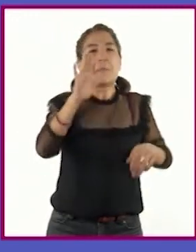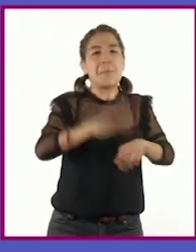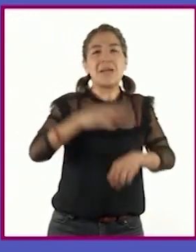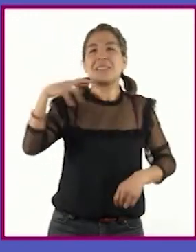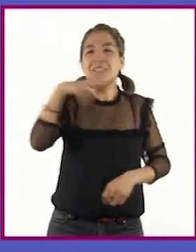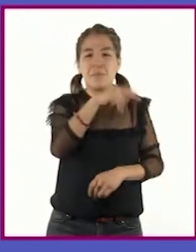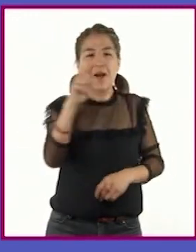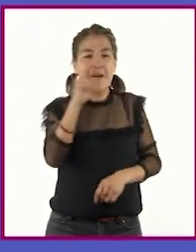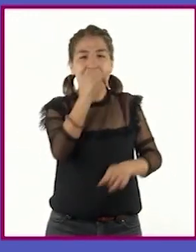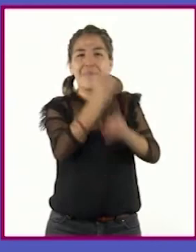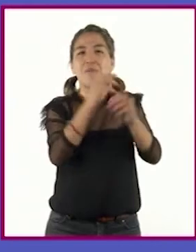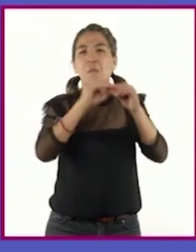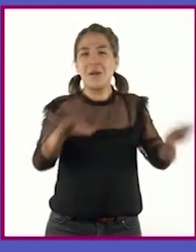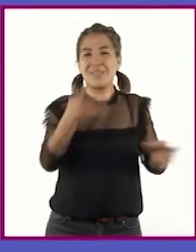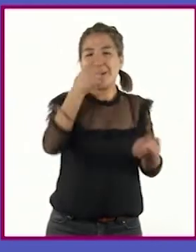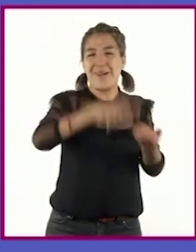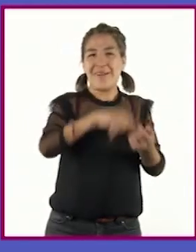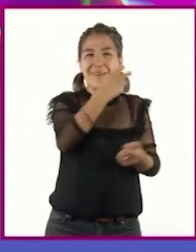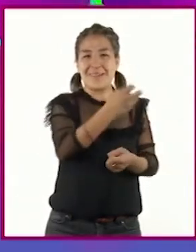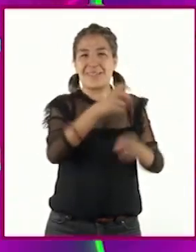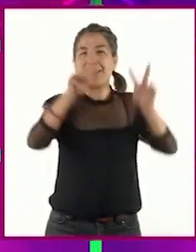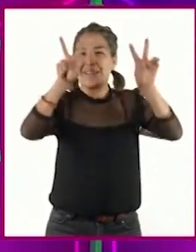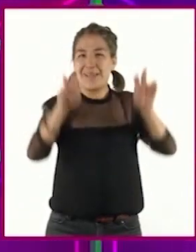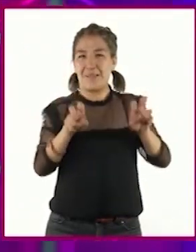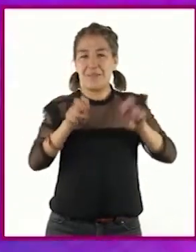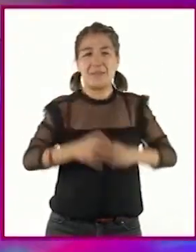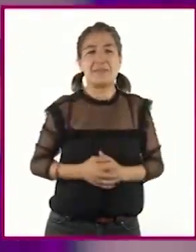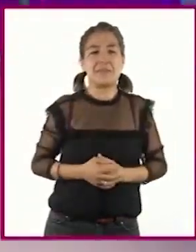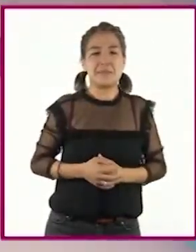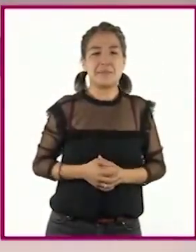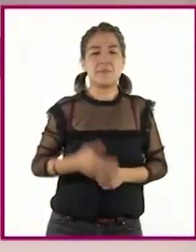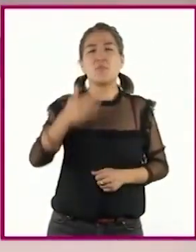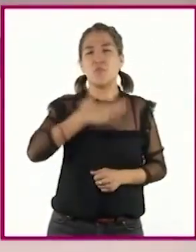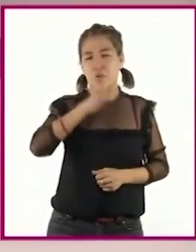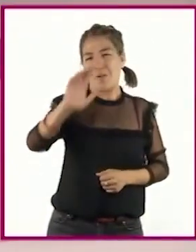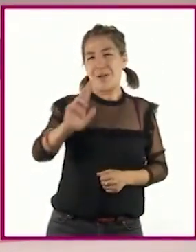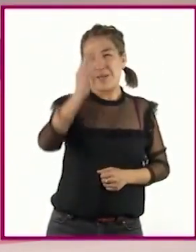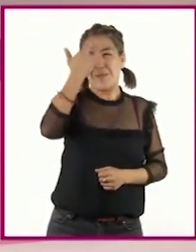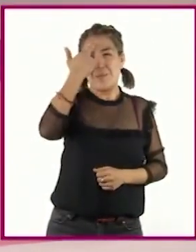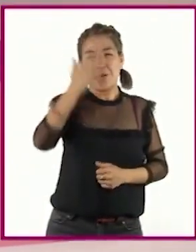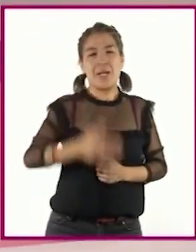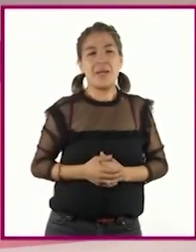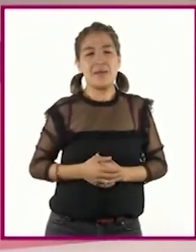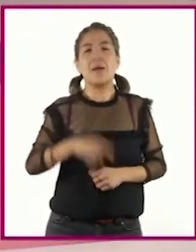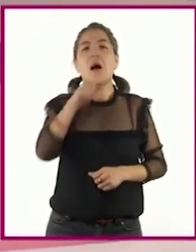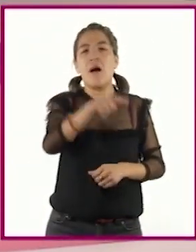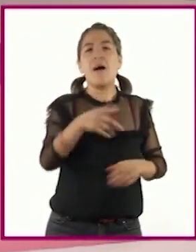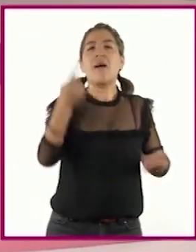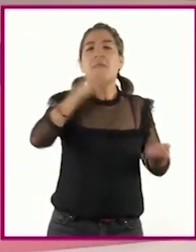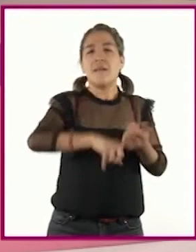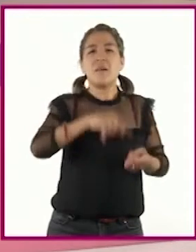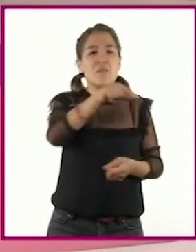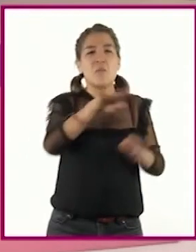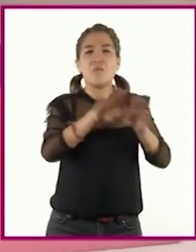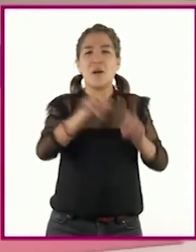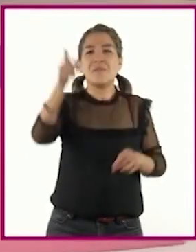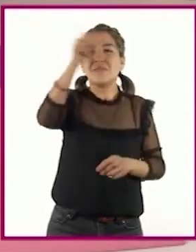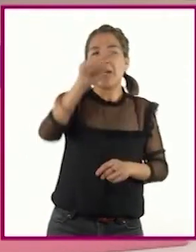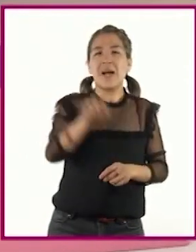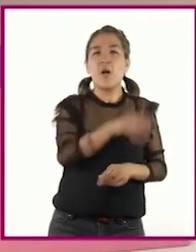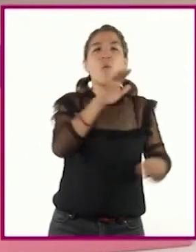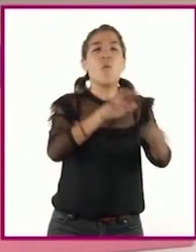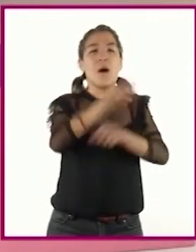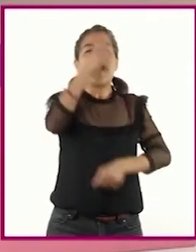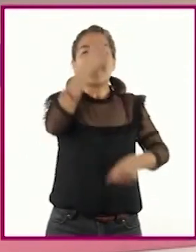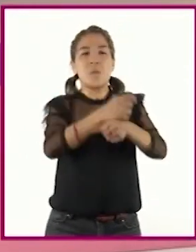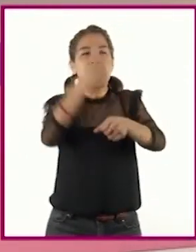visión gráfica del contenido de un tema. Yo recuerdo que se emplean las llaves para identificar las jerarquías de